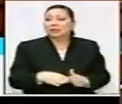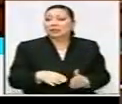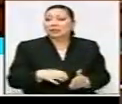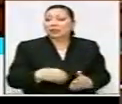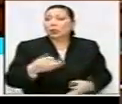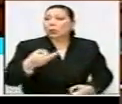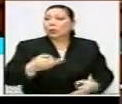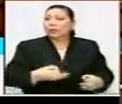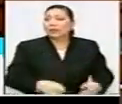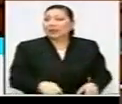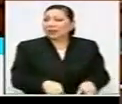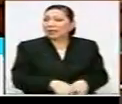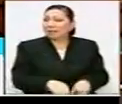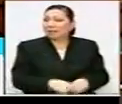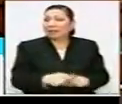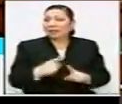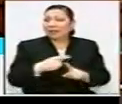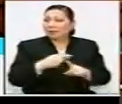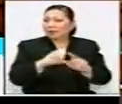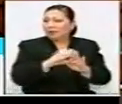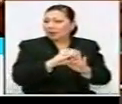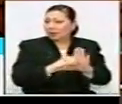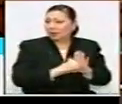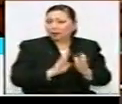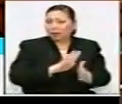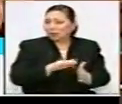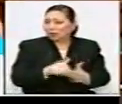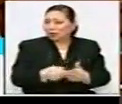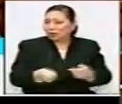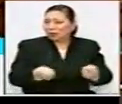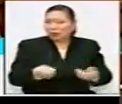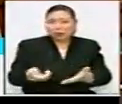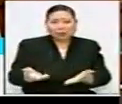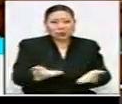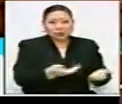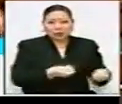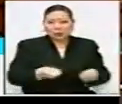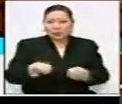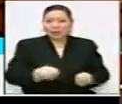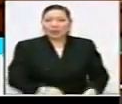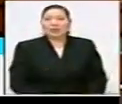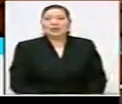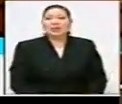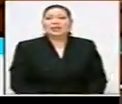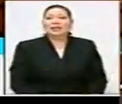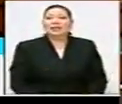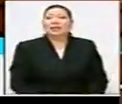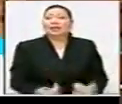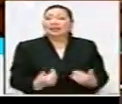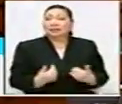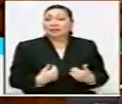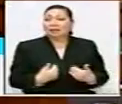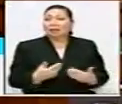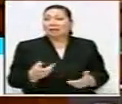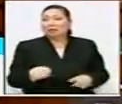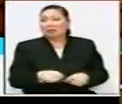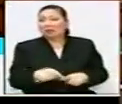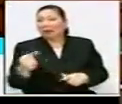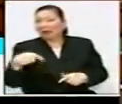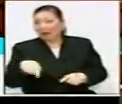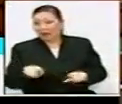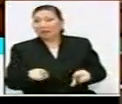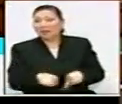Poder Judicial también, con el Tribunal Constitucional, con todo. Quiere manejarlo todo. Y aquí, lógicamente, tiene sus títeres también, pues,